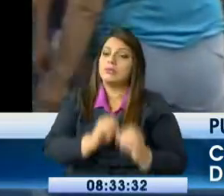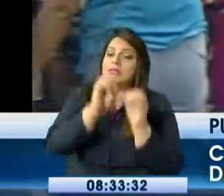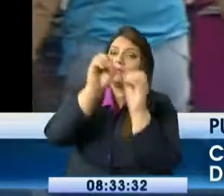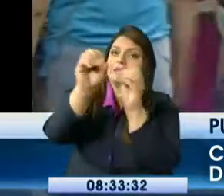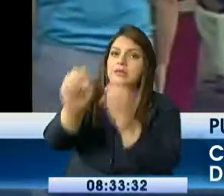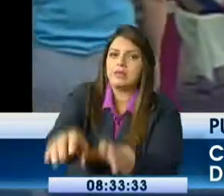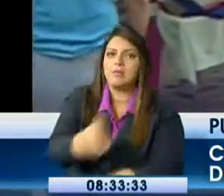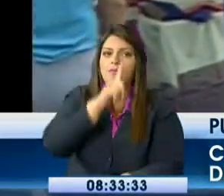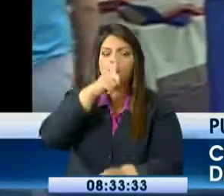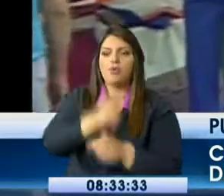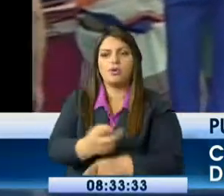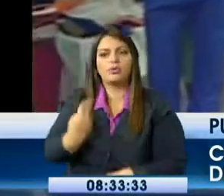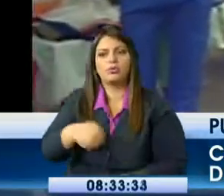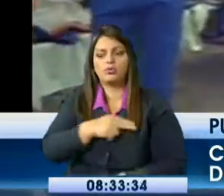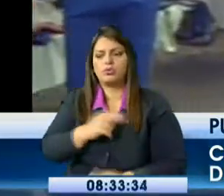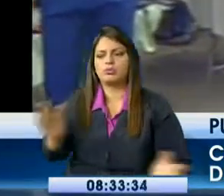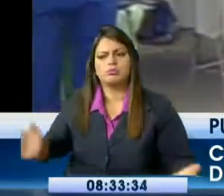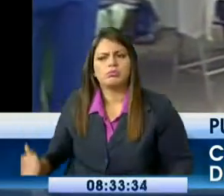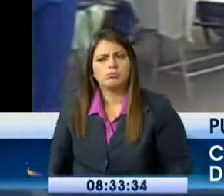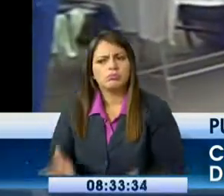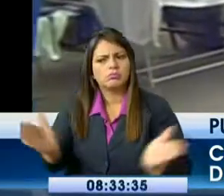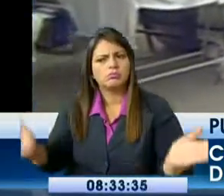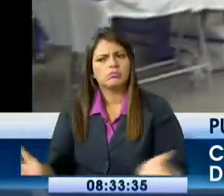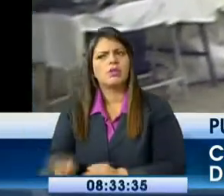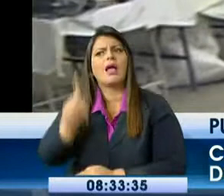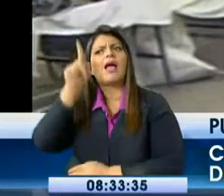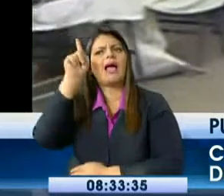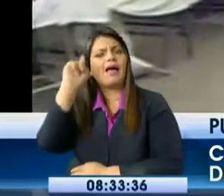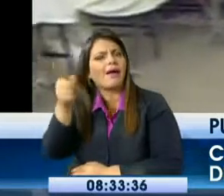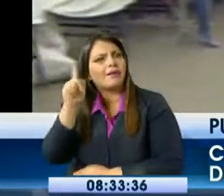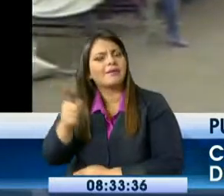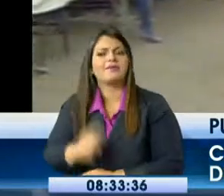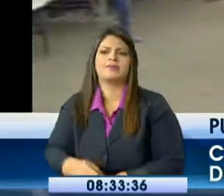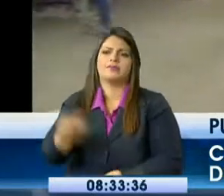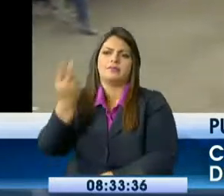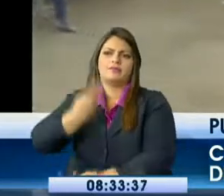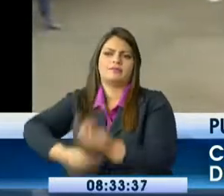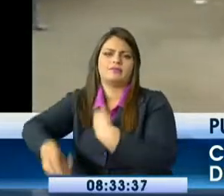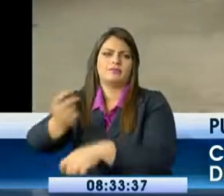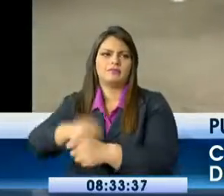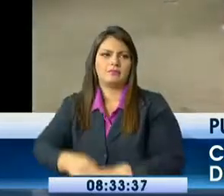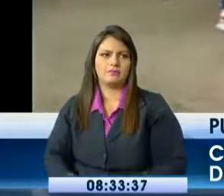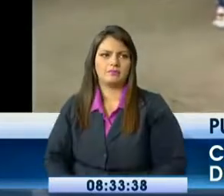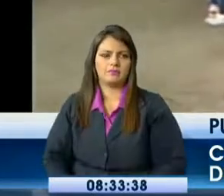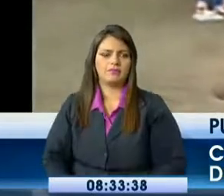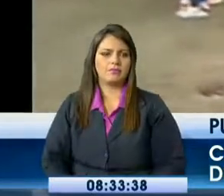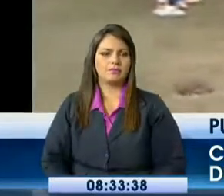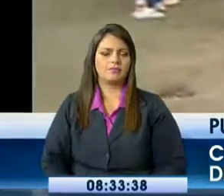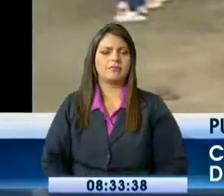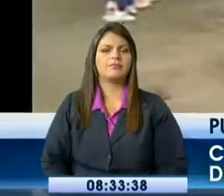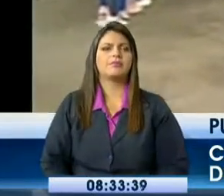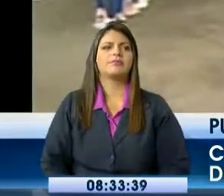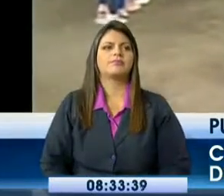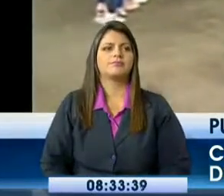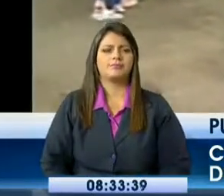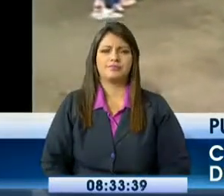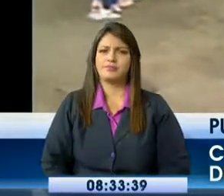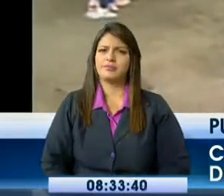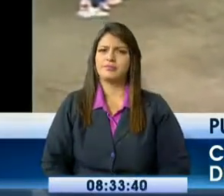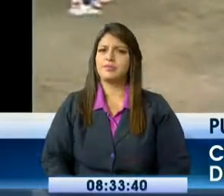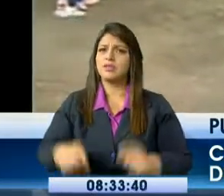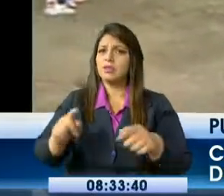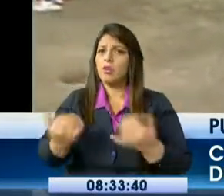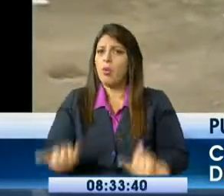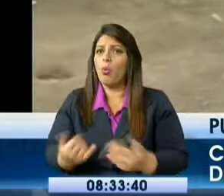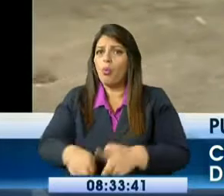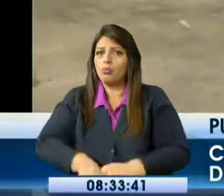incentivando que se crezcan esos sectores. Ahora, ¿ellos hasta cuándo se van a quedar aquí? Bueno, este problema no es de ahora, ¿no? Tiene mucho